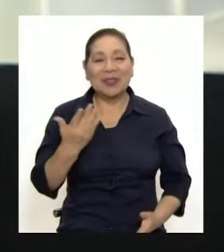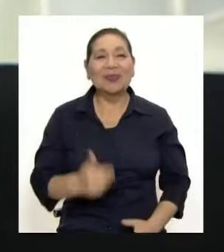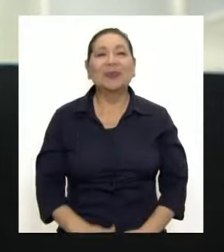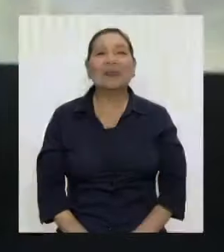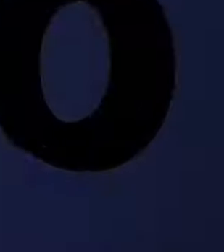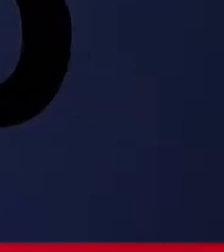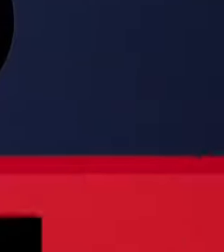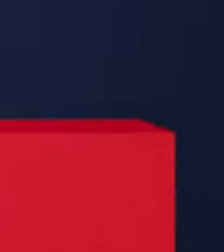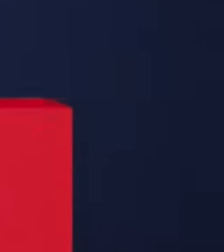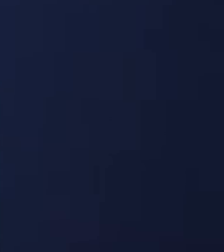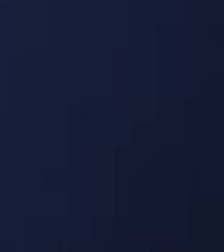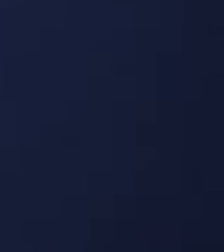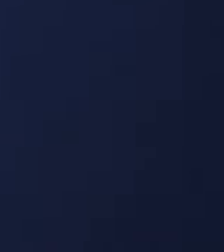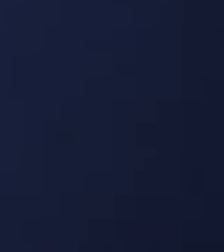permiso